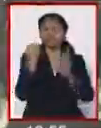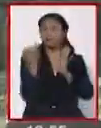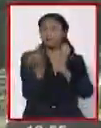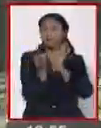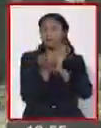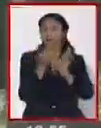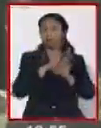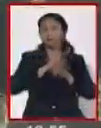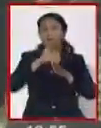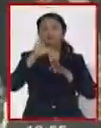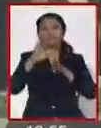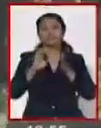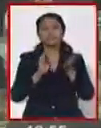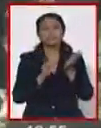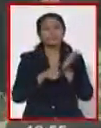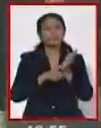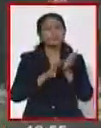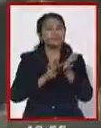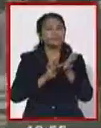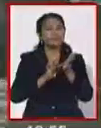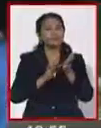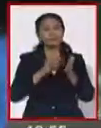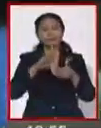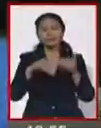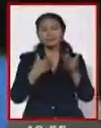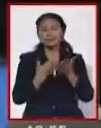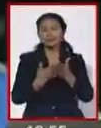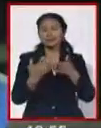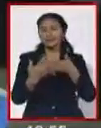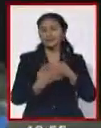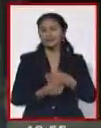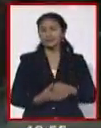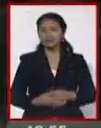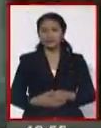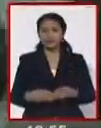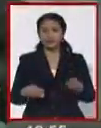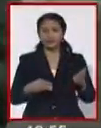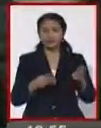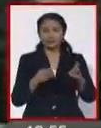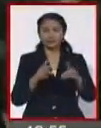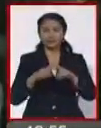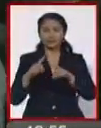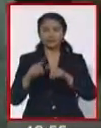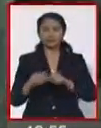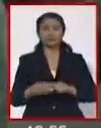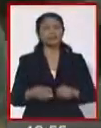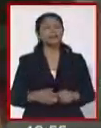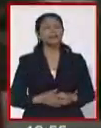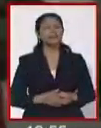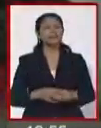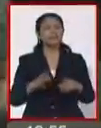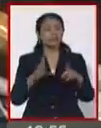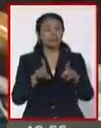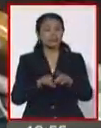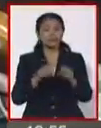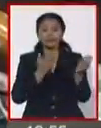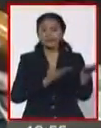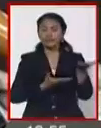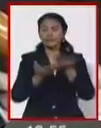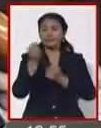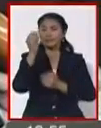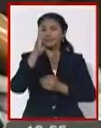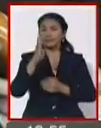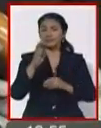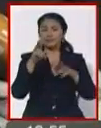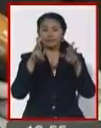identificación plena a través de la dactiloscopía utilizando el método de Bucetich. Estamos llevando al Brasil para